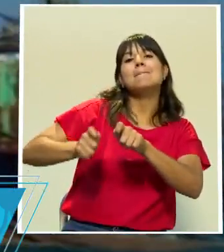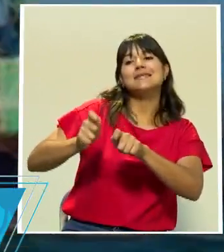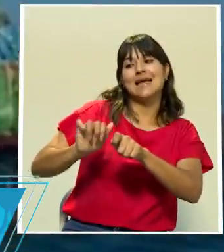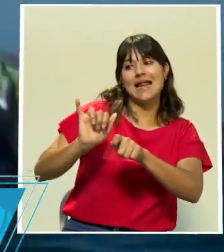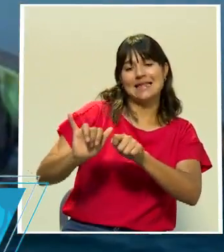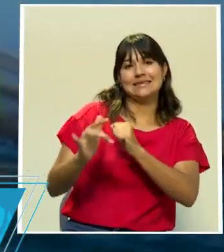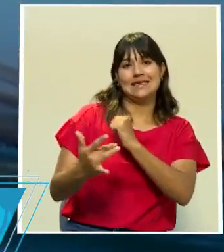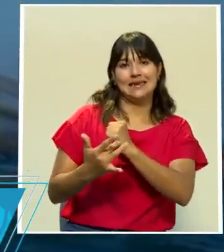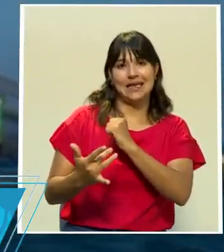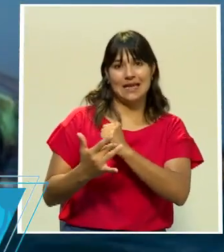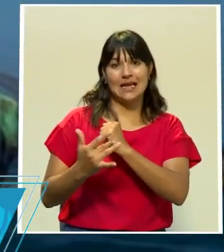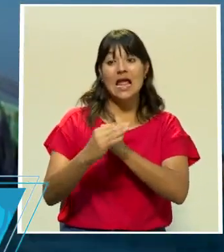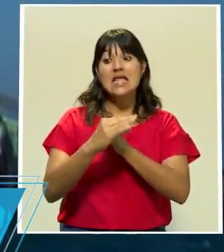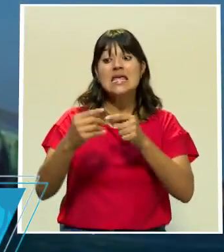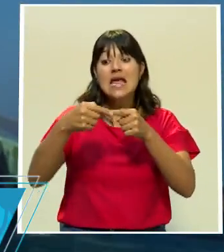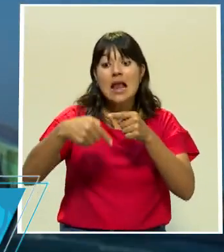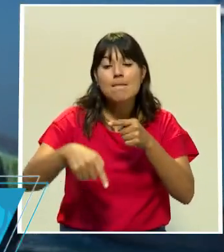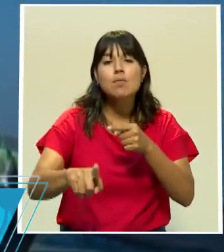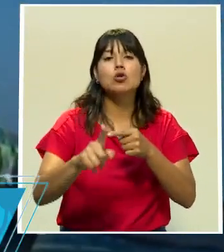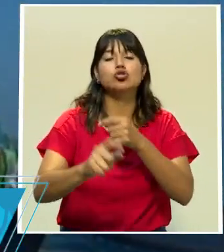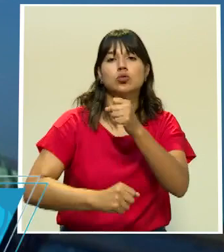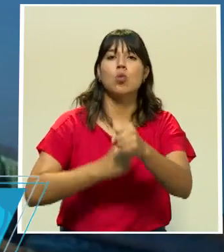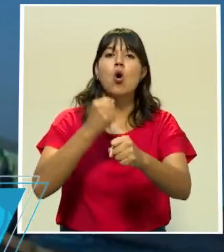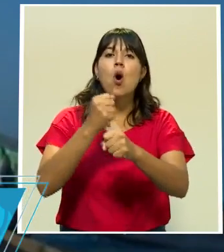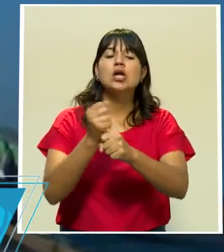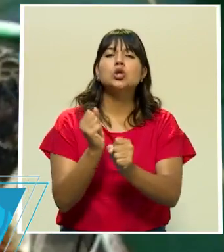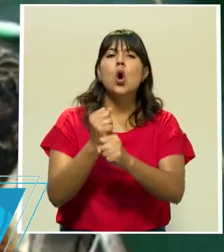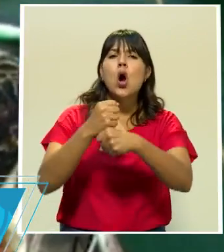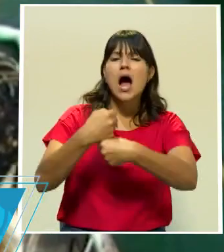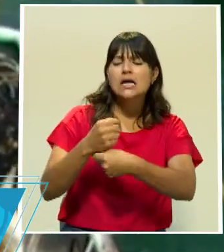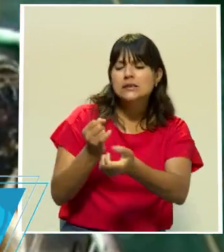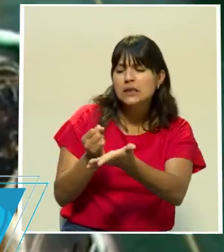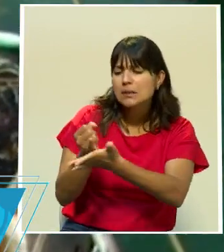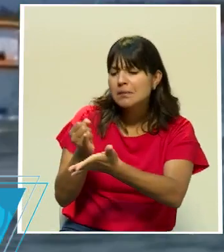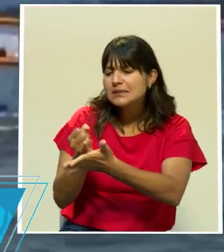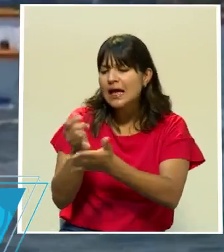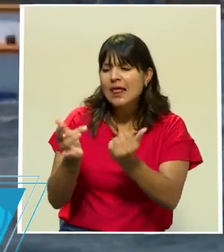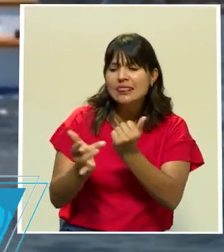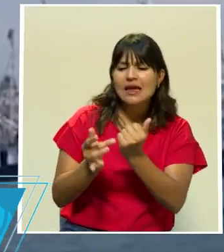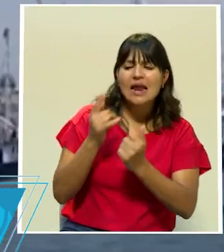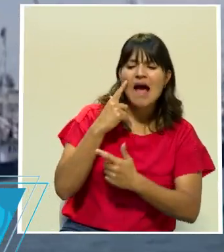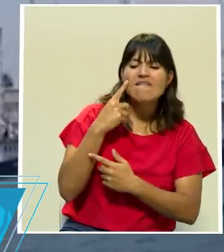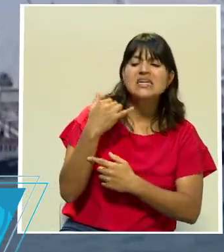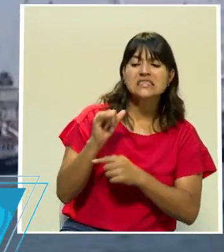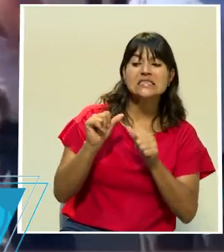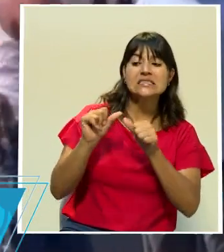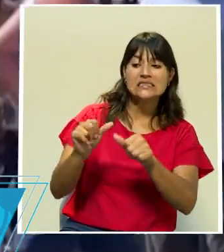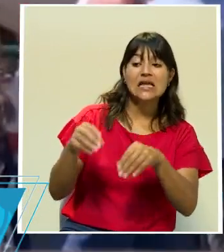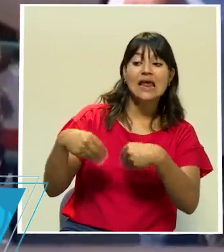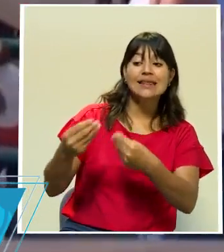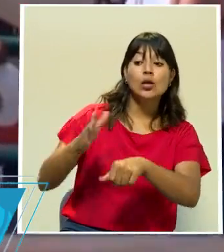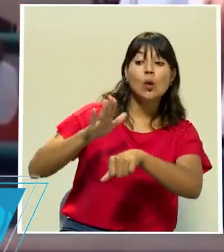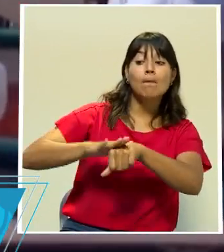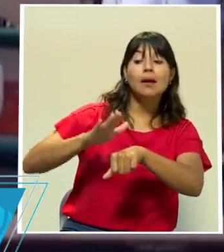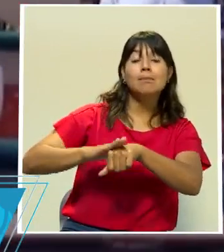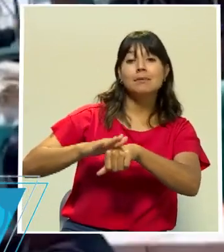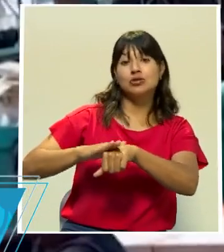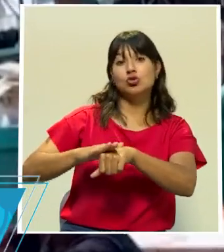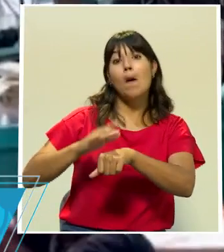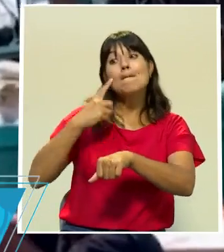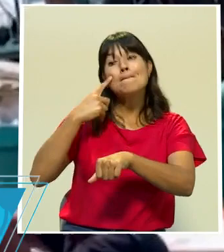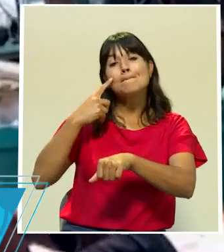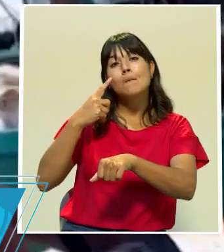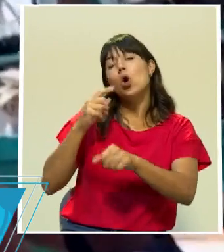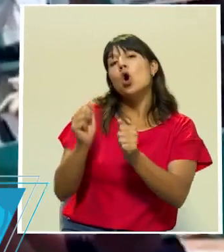año se realizarán estudios técnicos para avalar o no la forma técnica de dicha actividad. Para